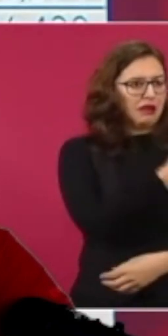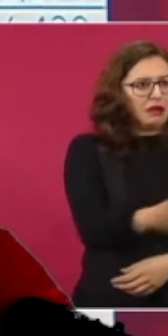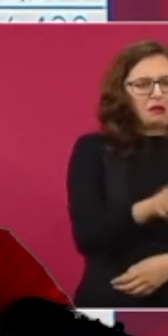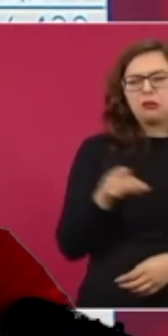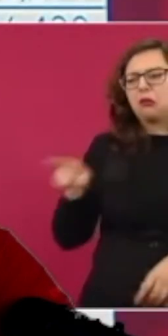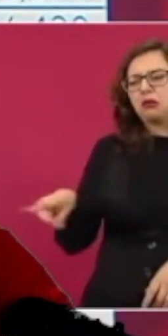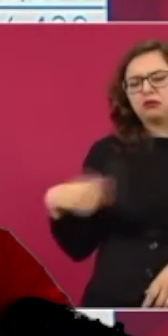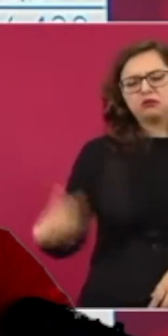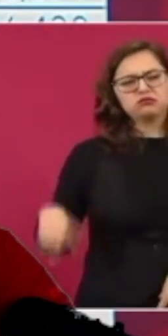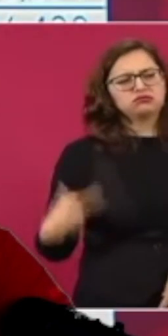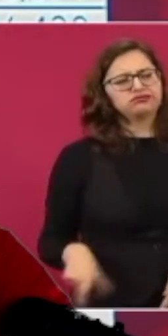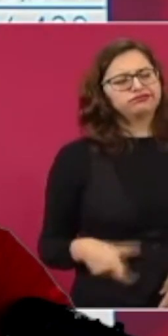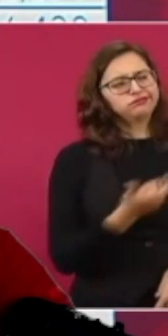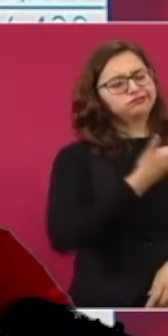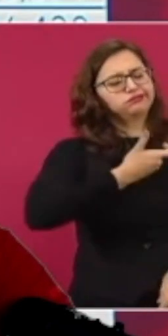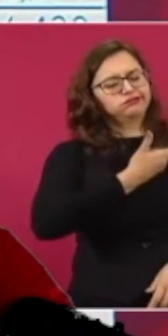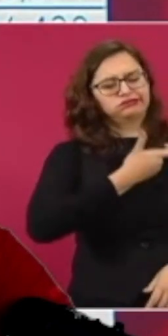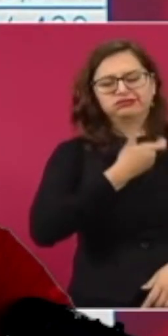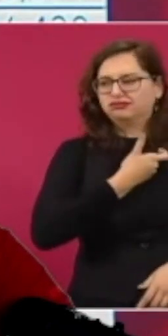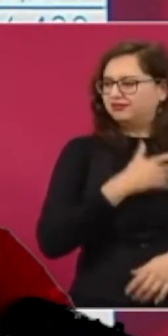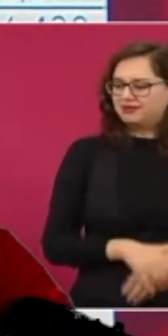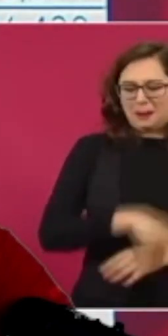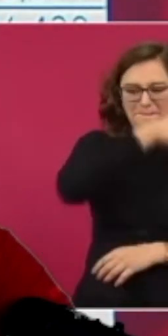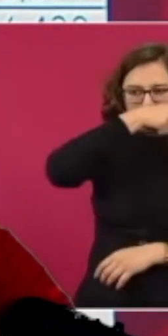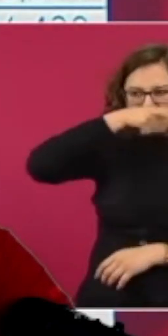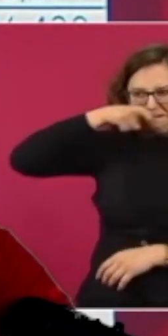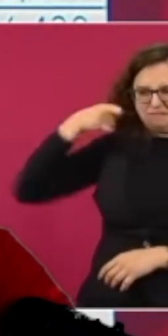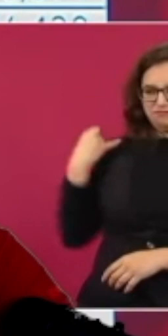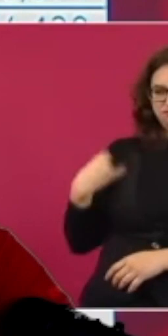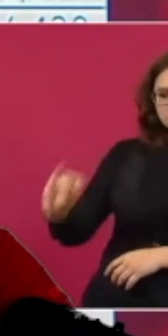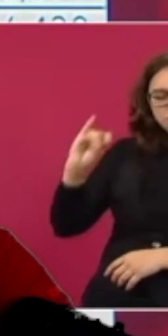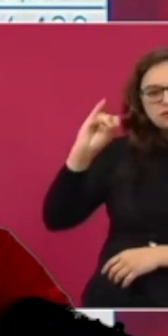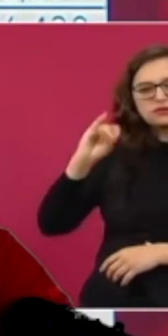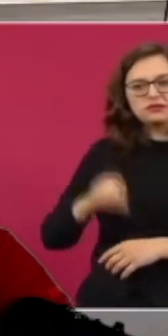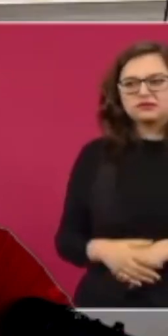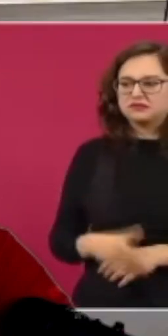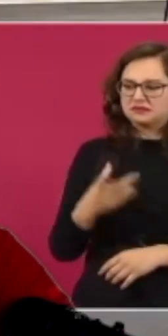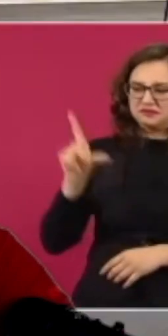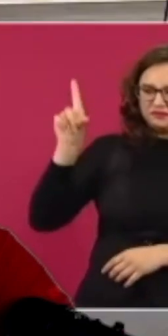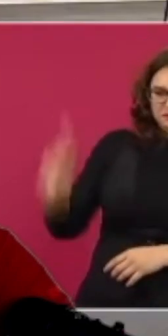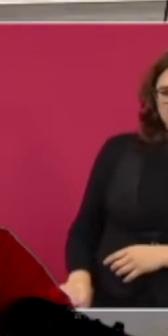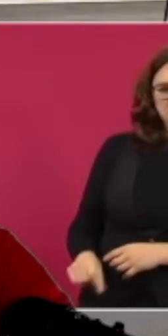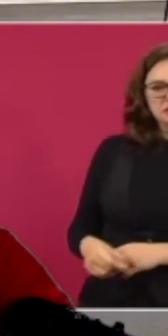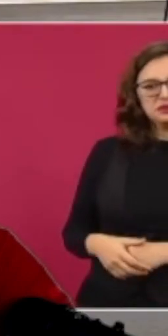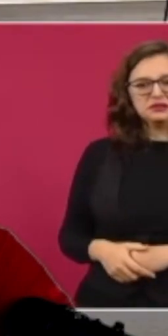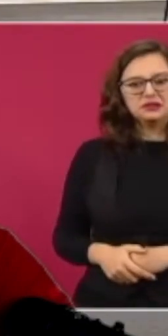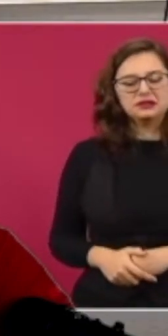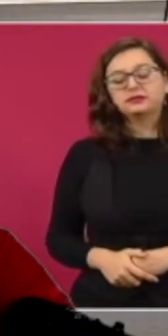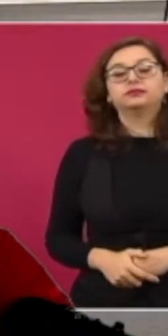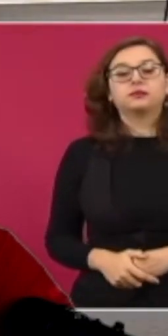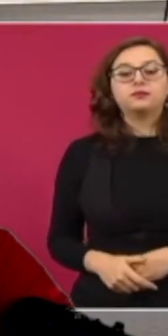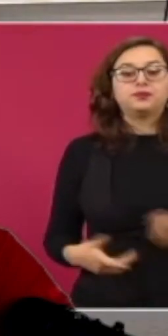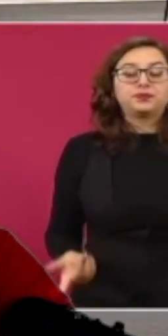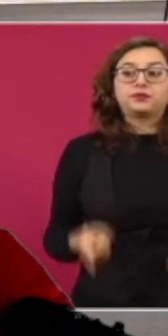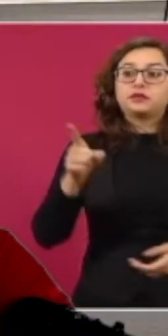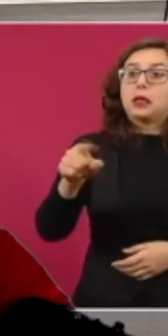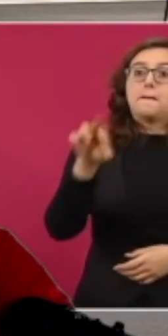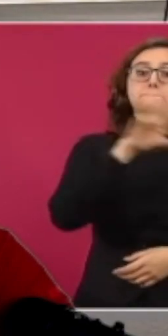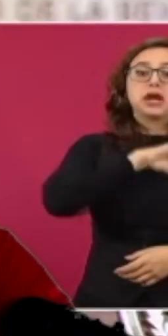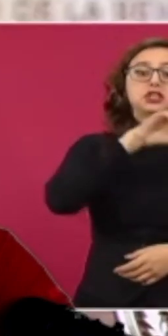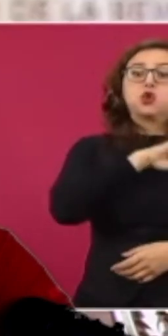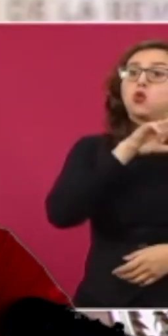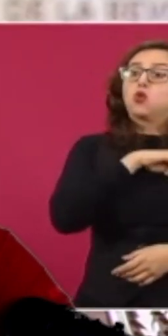Ese es un ambicioso, vulgar. Ah, que en la iniciativa privada cobran más. No es